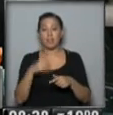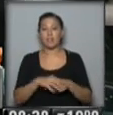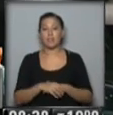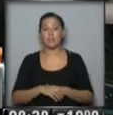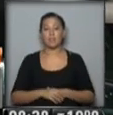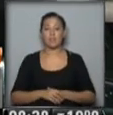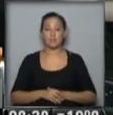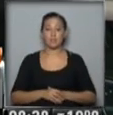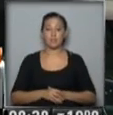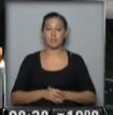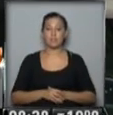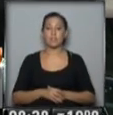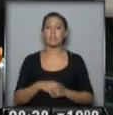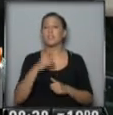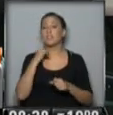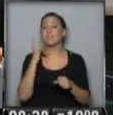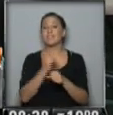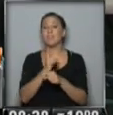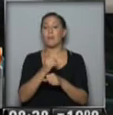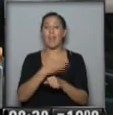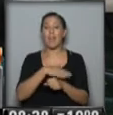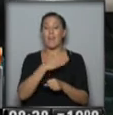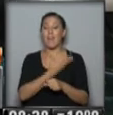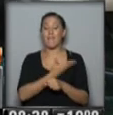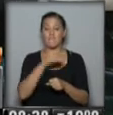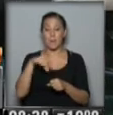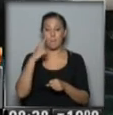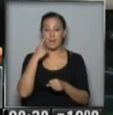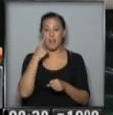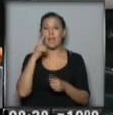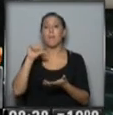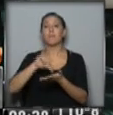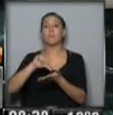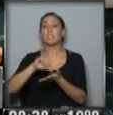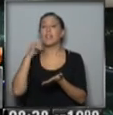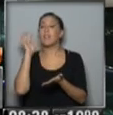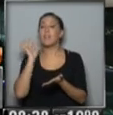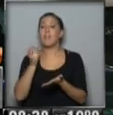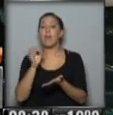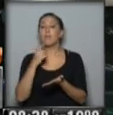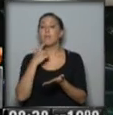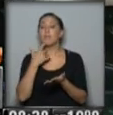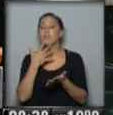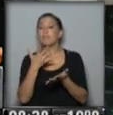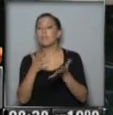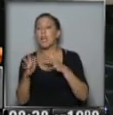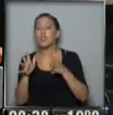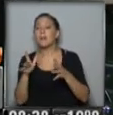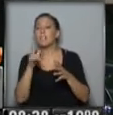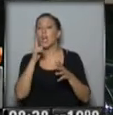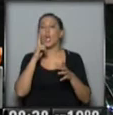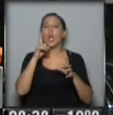sus cartas constituyentes los países tienen que tener estadísticas nacionales no